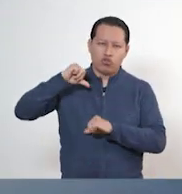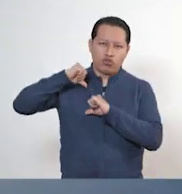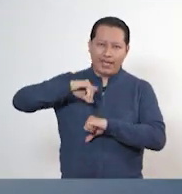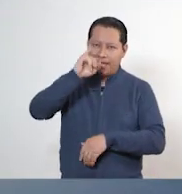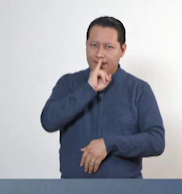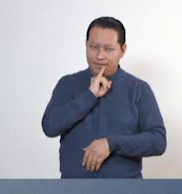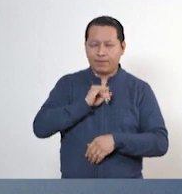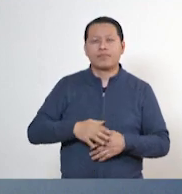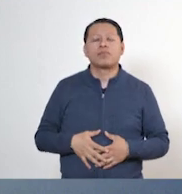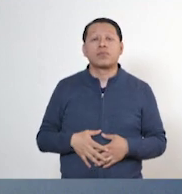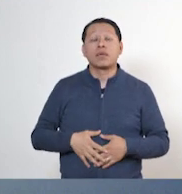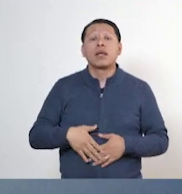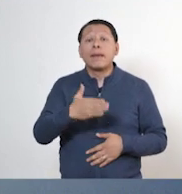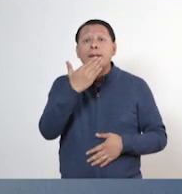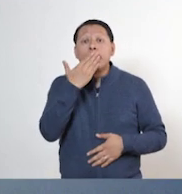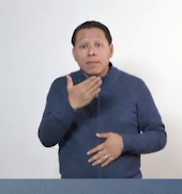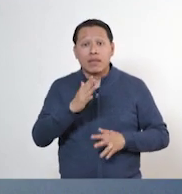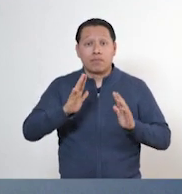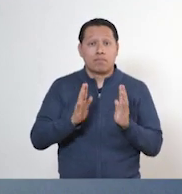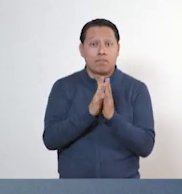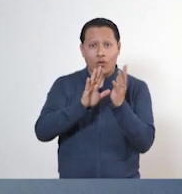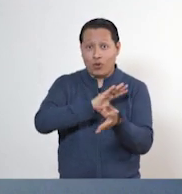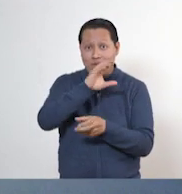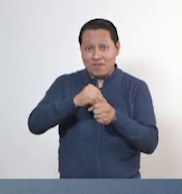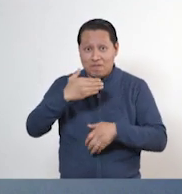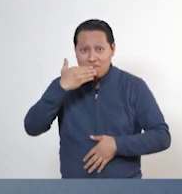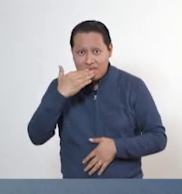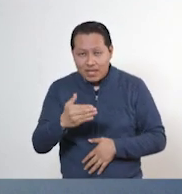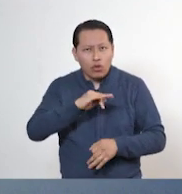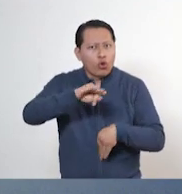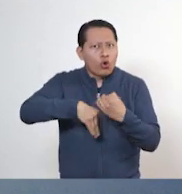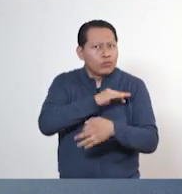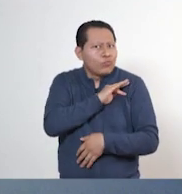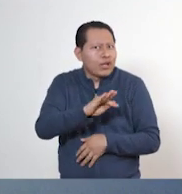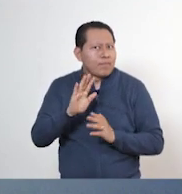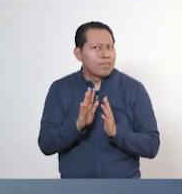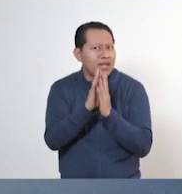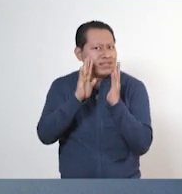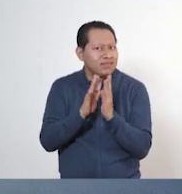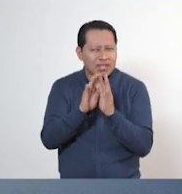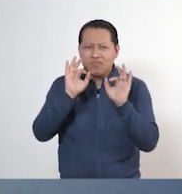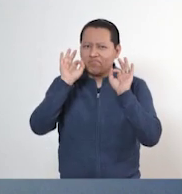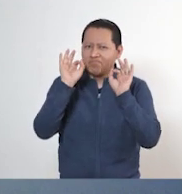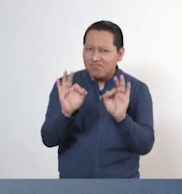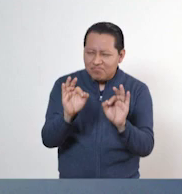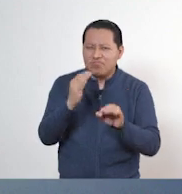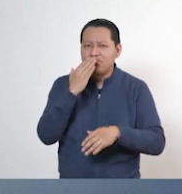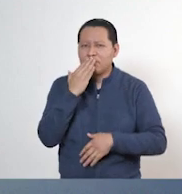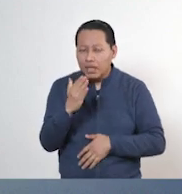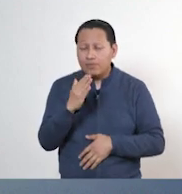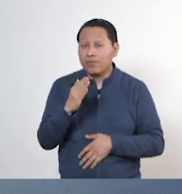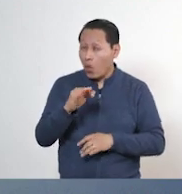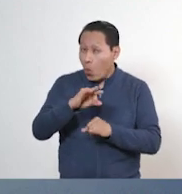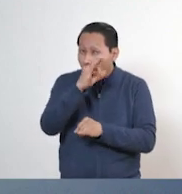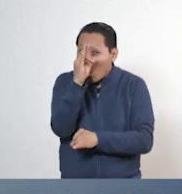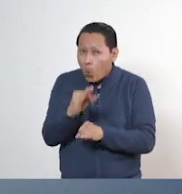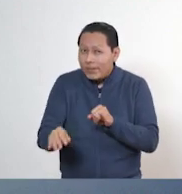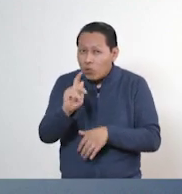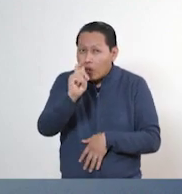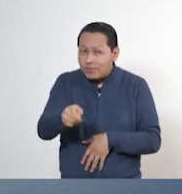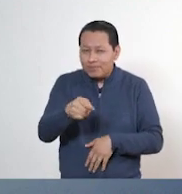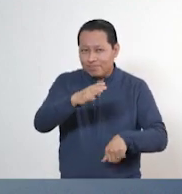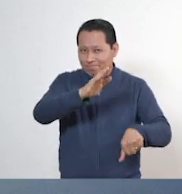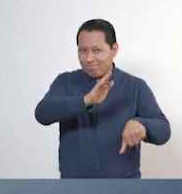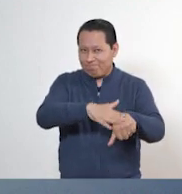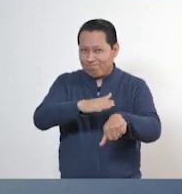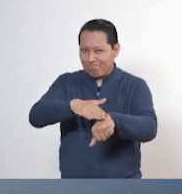Excelentes participaciones. Recuerden que todas y todos ya pueden participar por el bien común. Bueno, y para finalizar, les quiero hacer